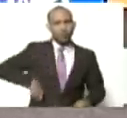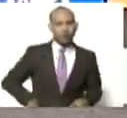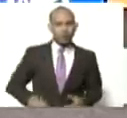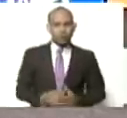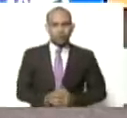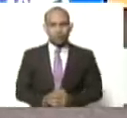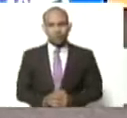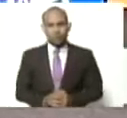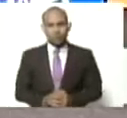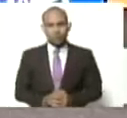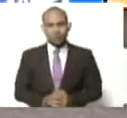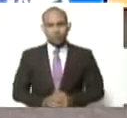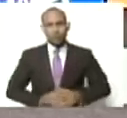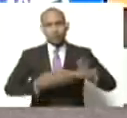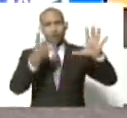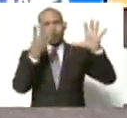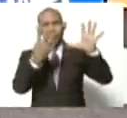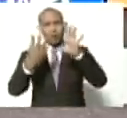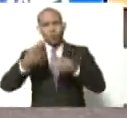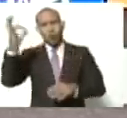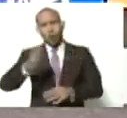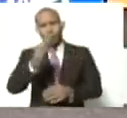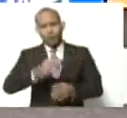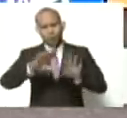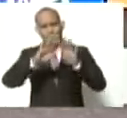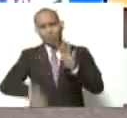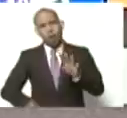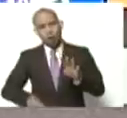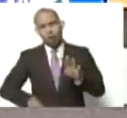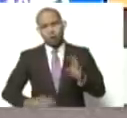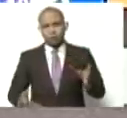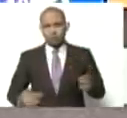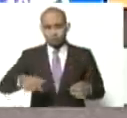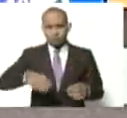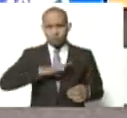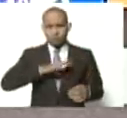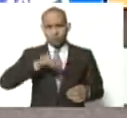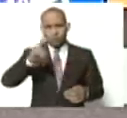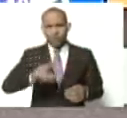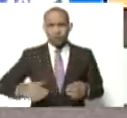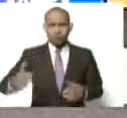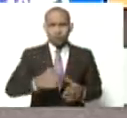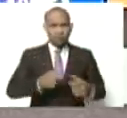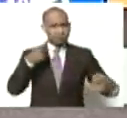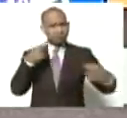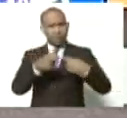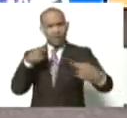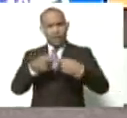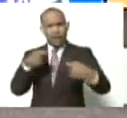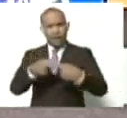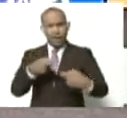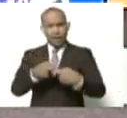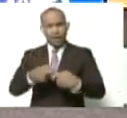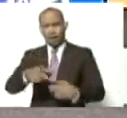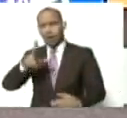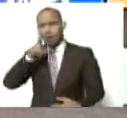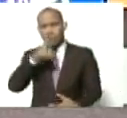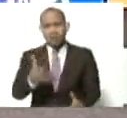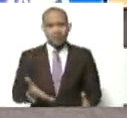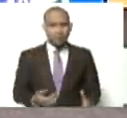Nos tumbaron el 99% de los ingresos del país. La guerra criminal